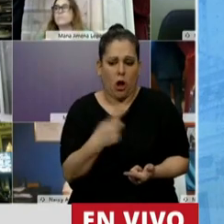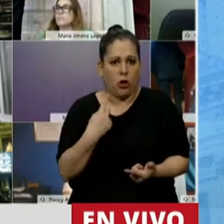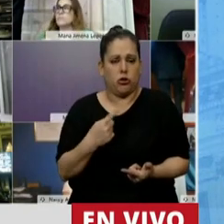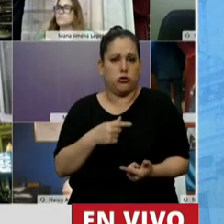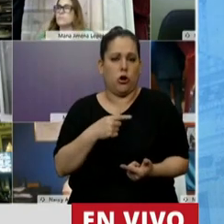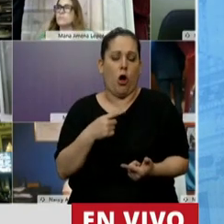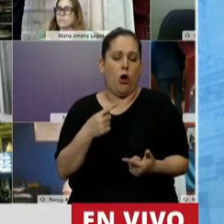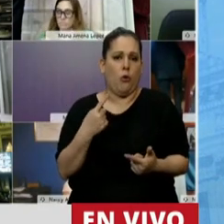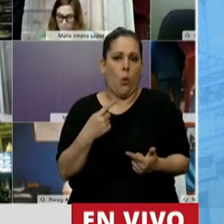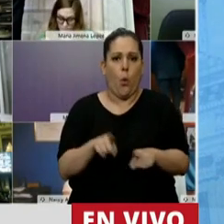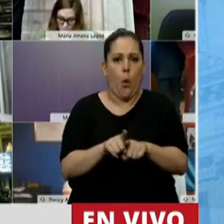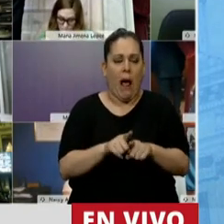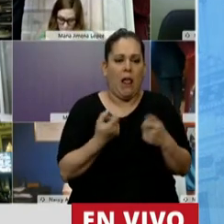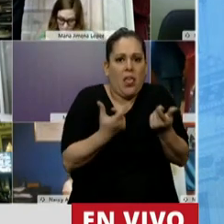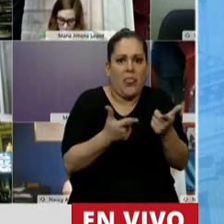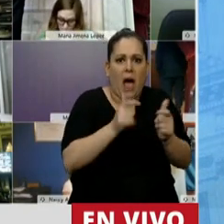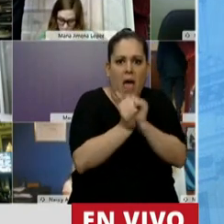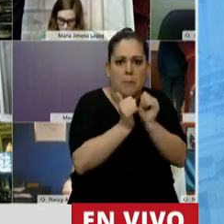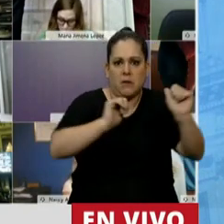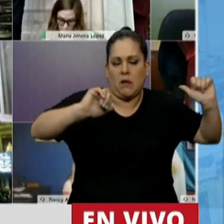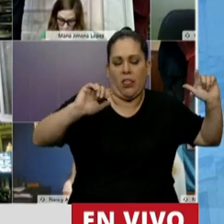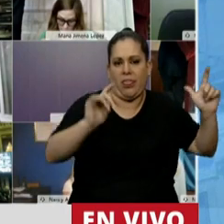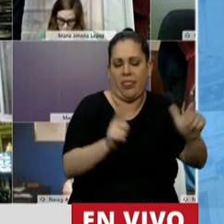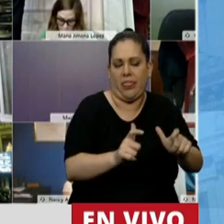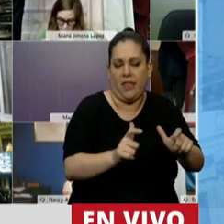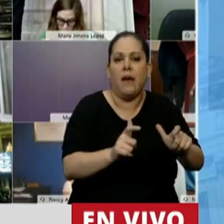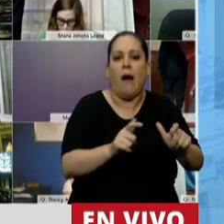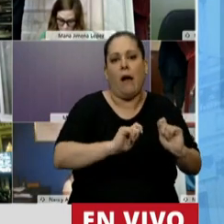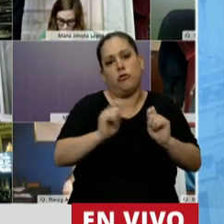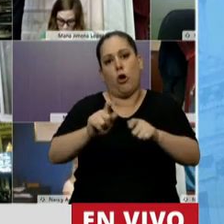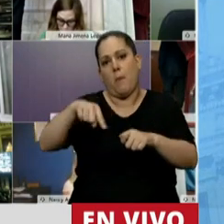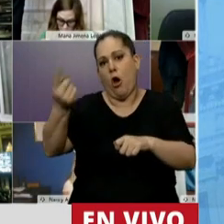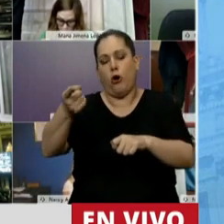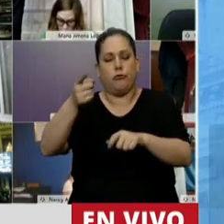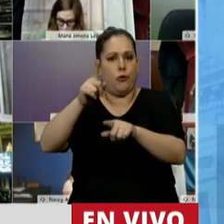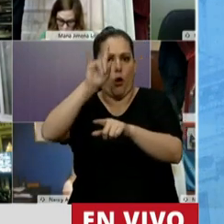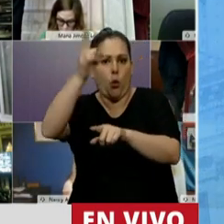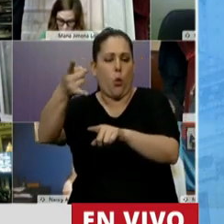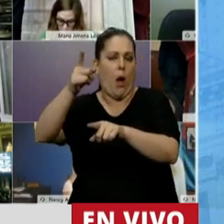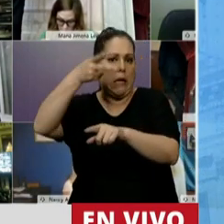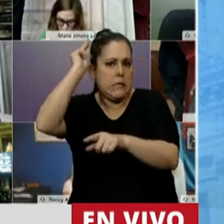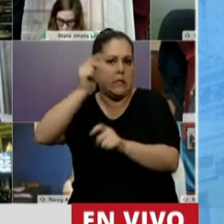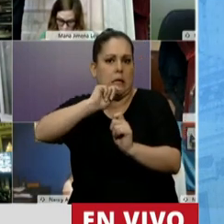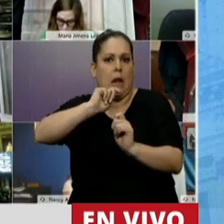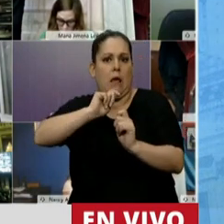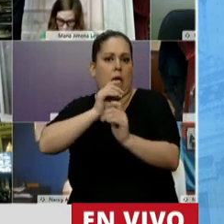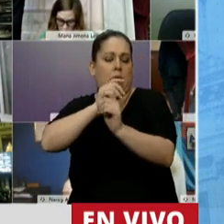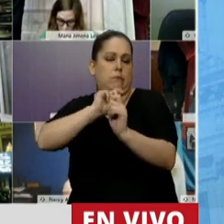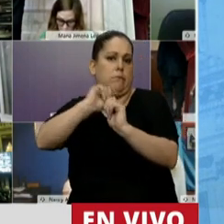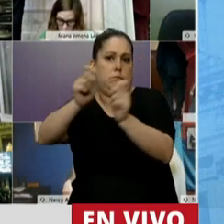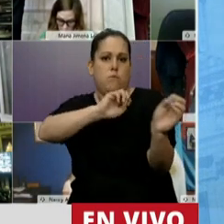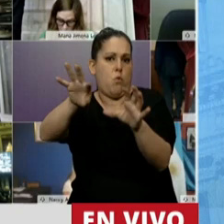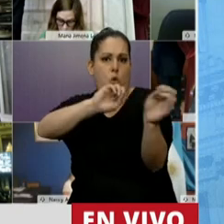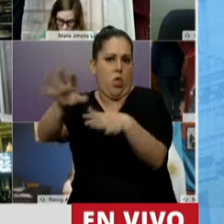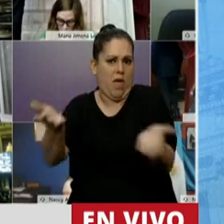a empresas y a emprendedores argentinos y de otros países. Y aprovecho la presencia de los ministros para recordarles que las inversiones son muy